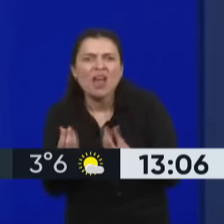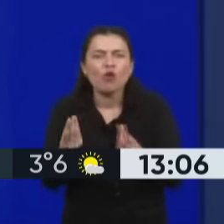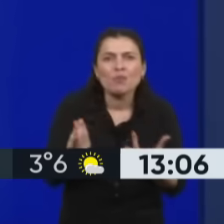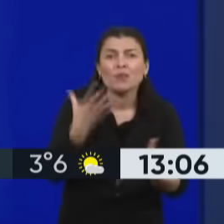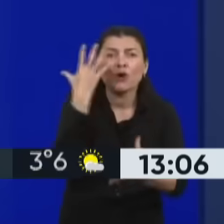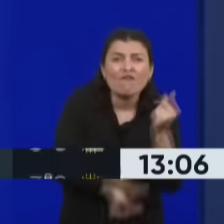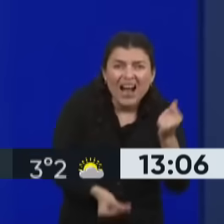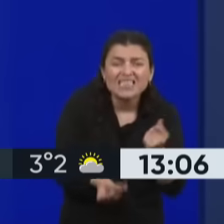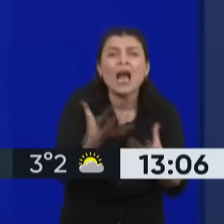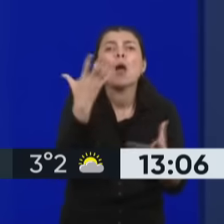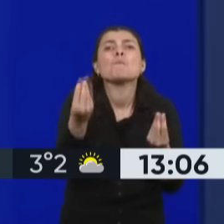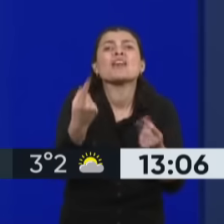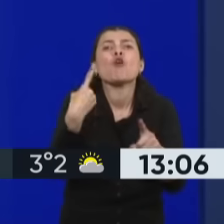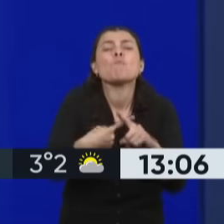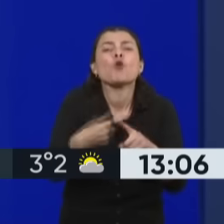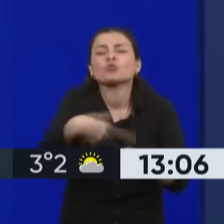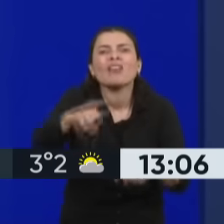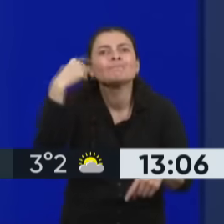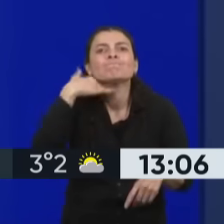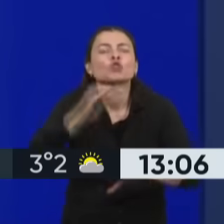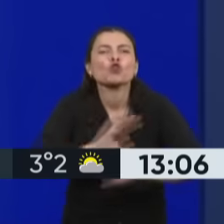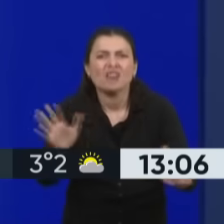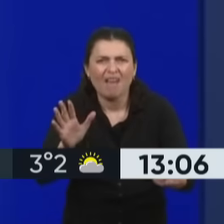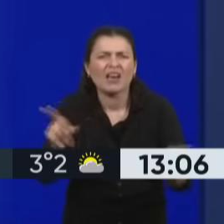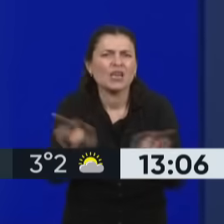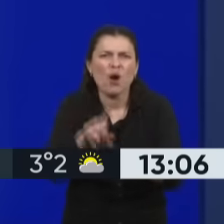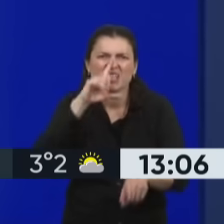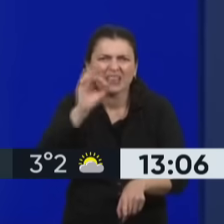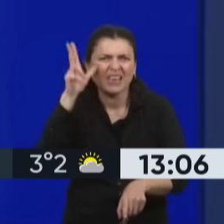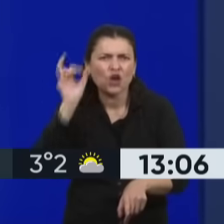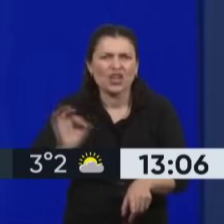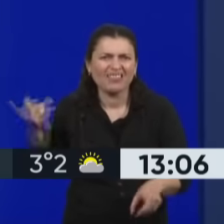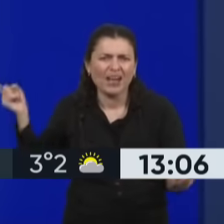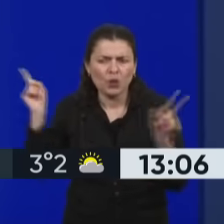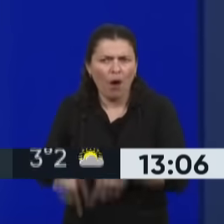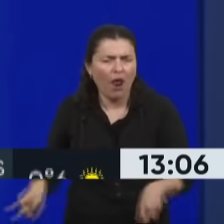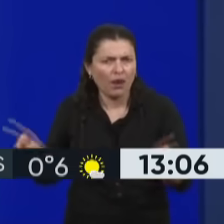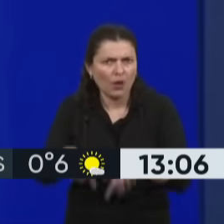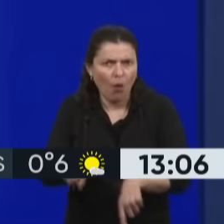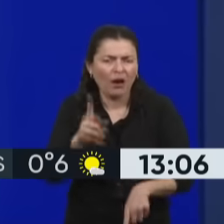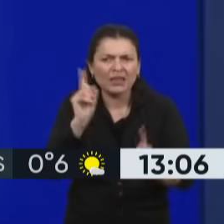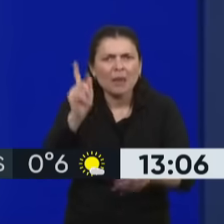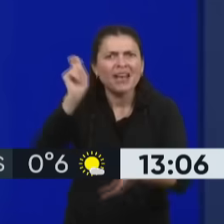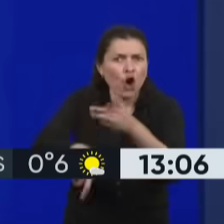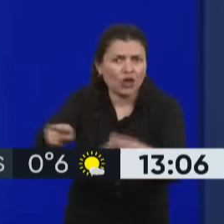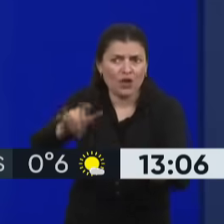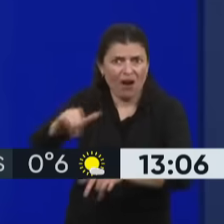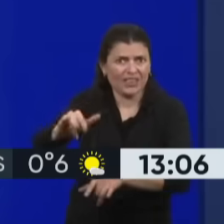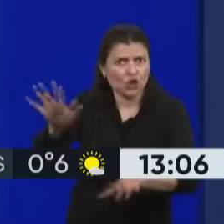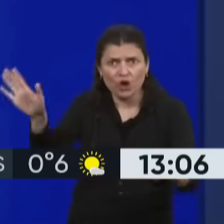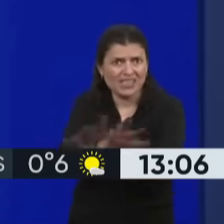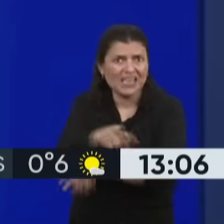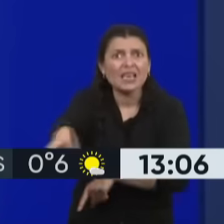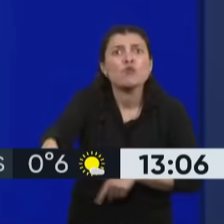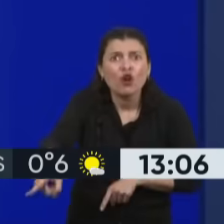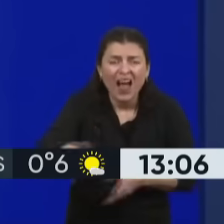llevan 70 u 80 años fallando y además que encima están mal. O sea, no son ni buenos en lo